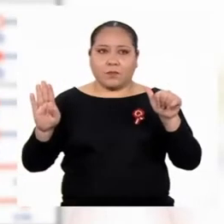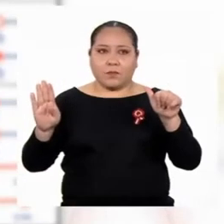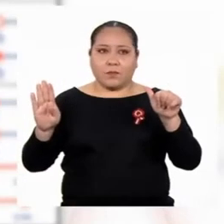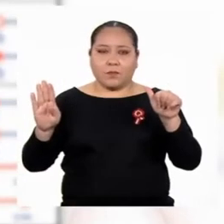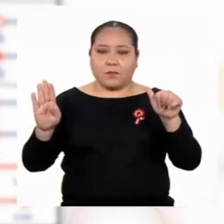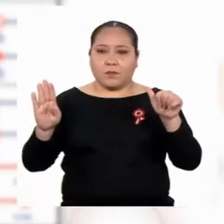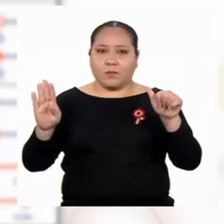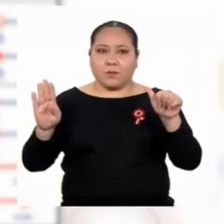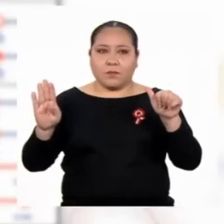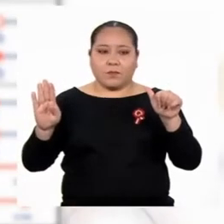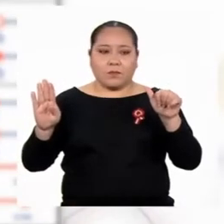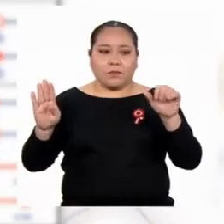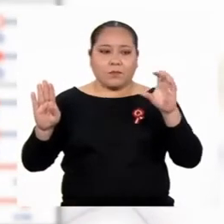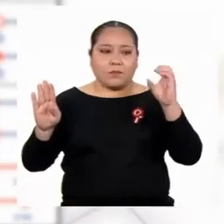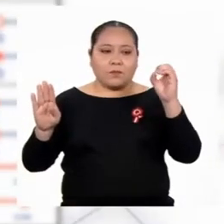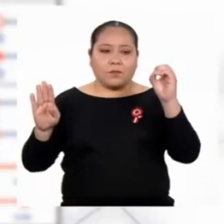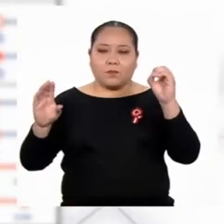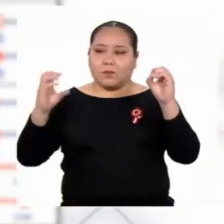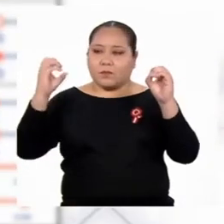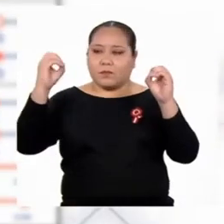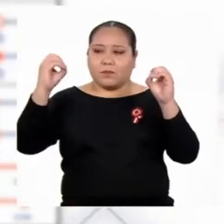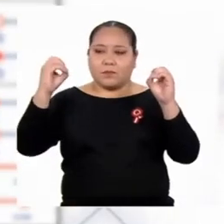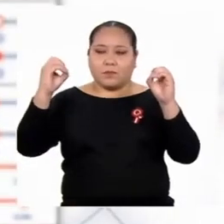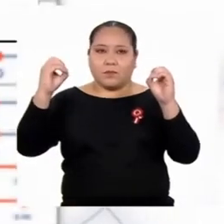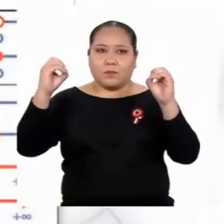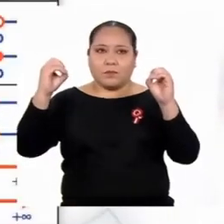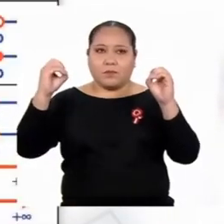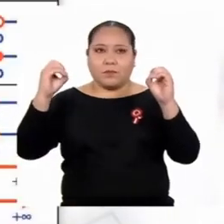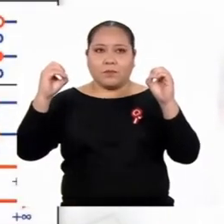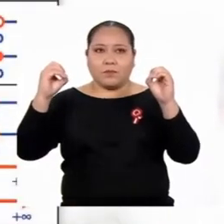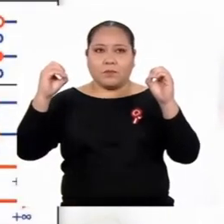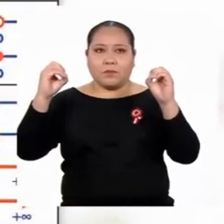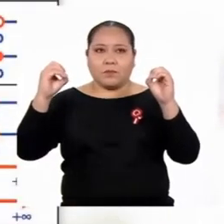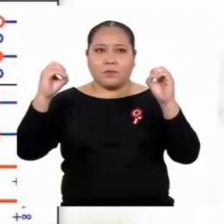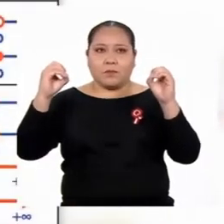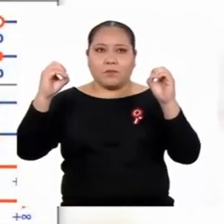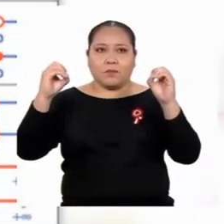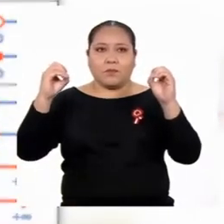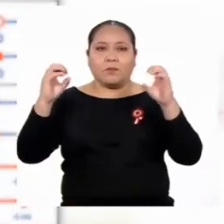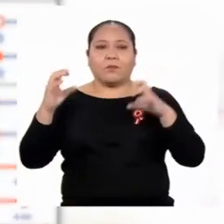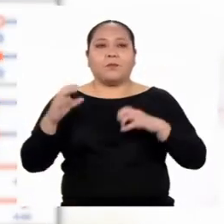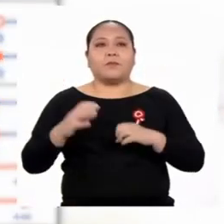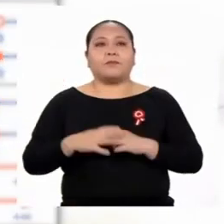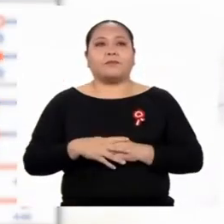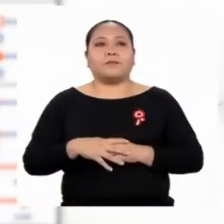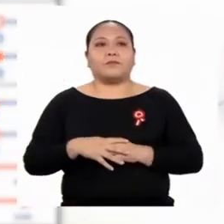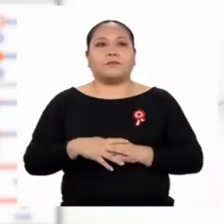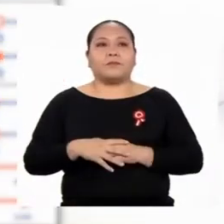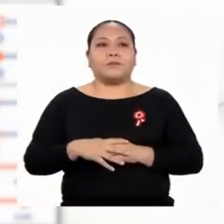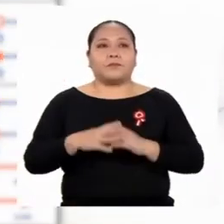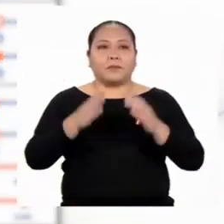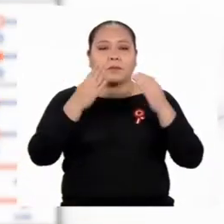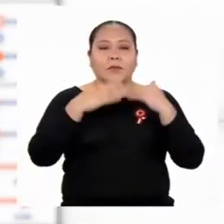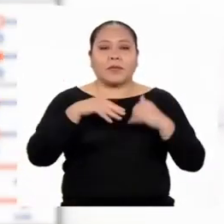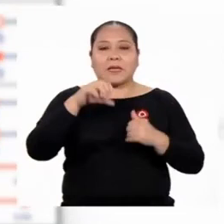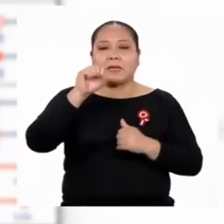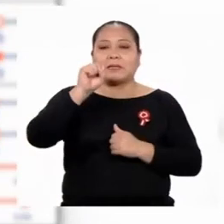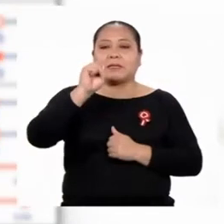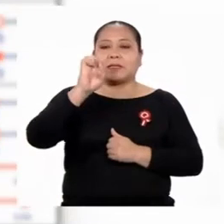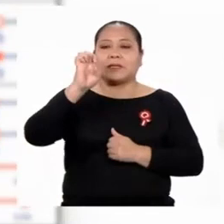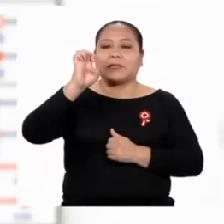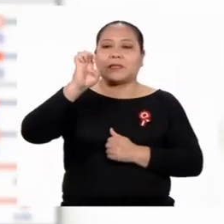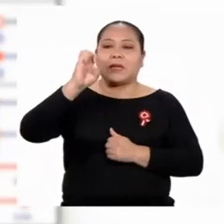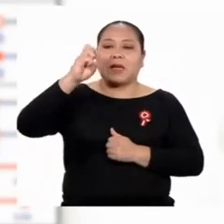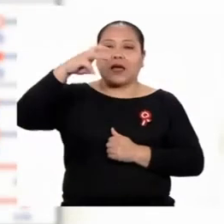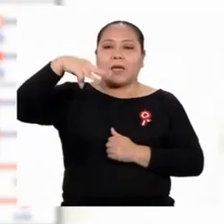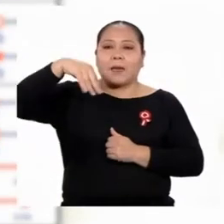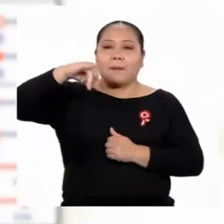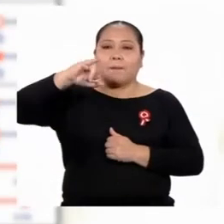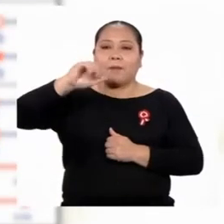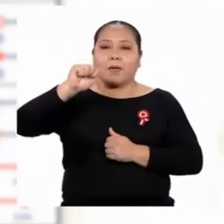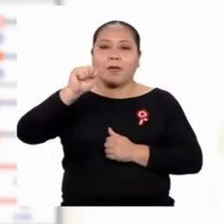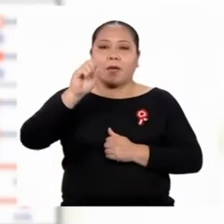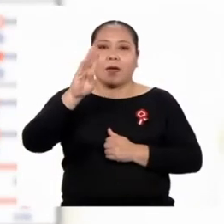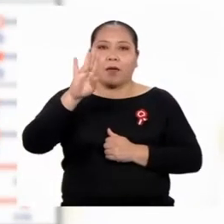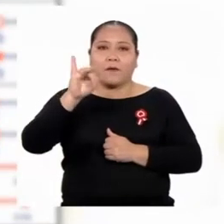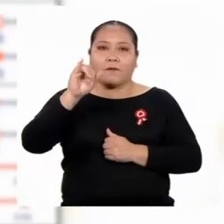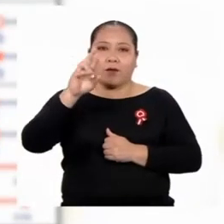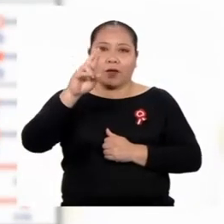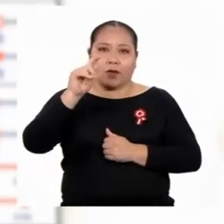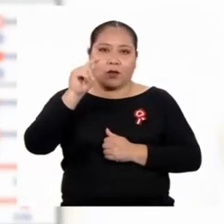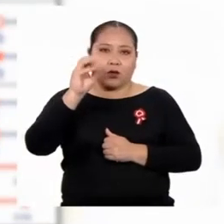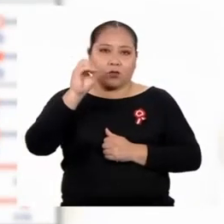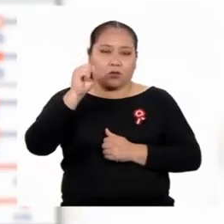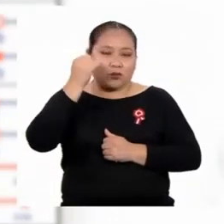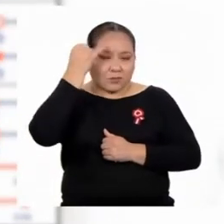los extremos del intervalo. Ahora nos tocan los intervalos semiabiertos. Imagino que